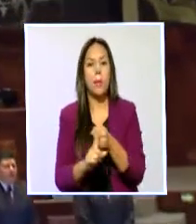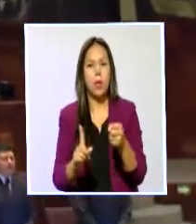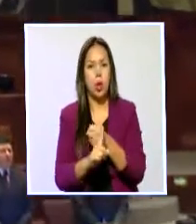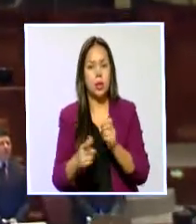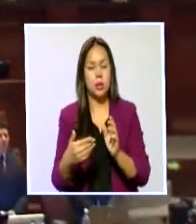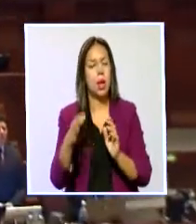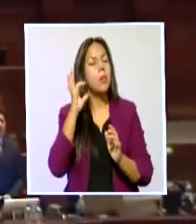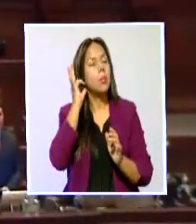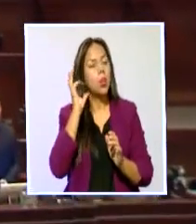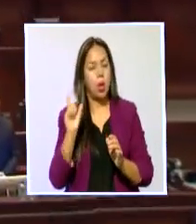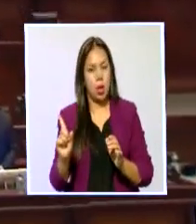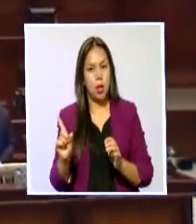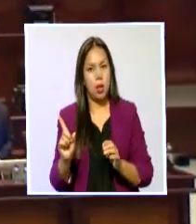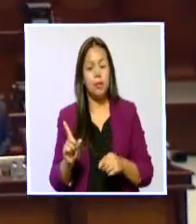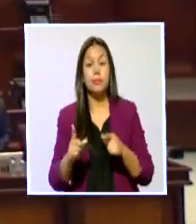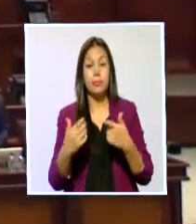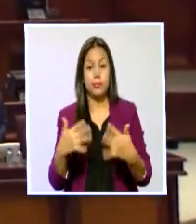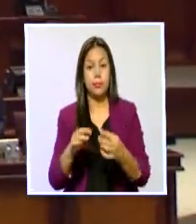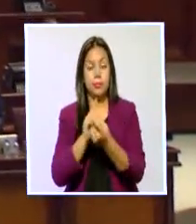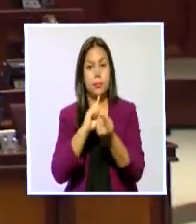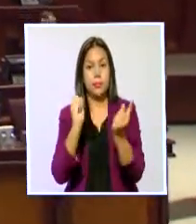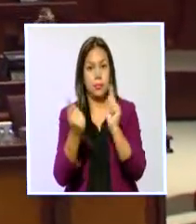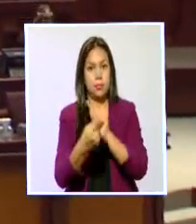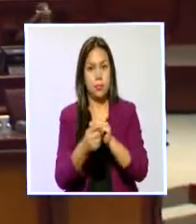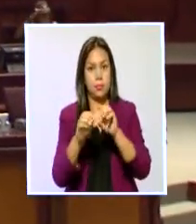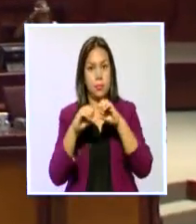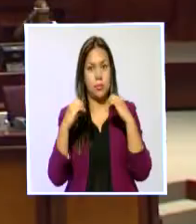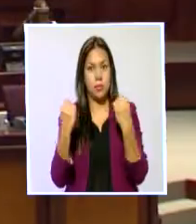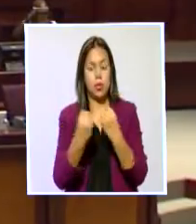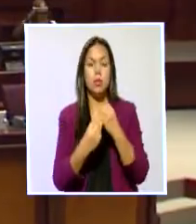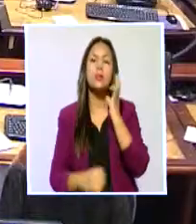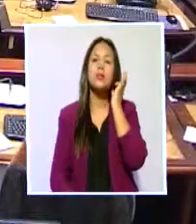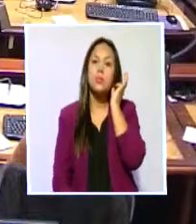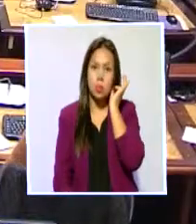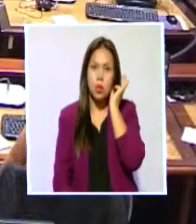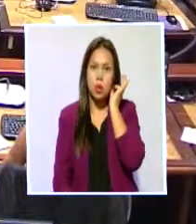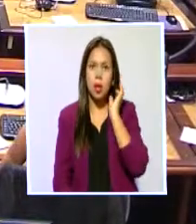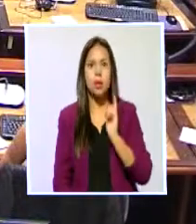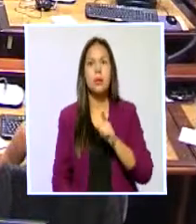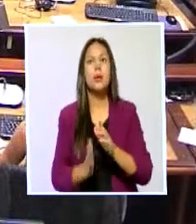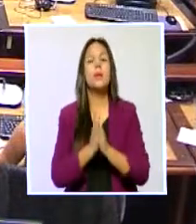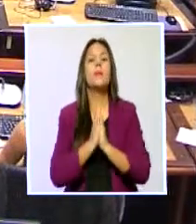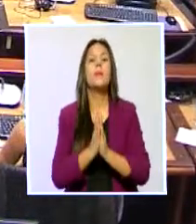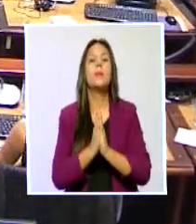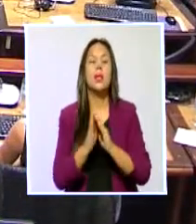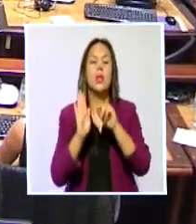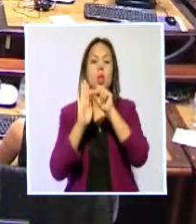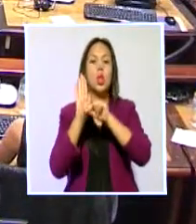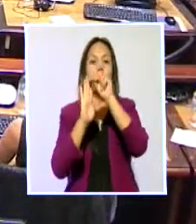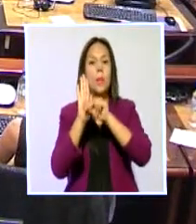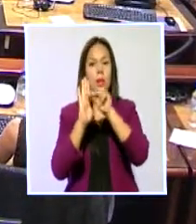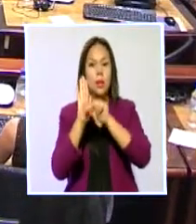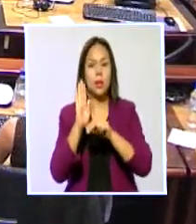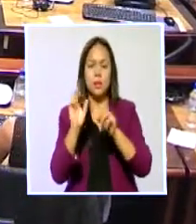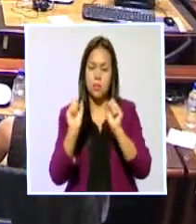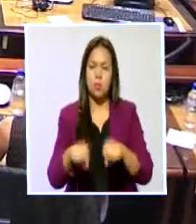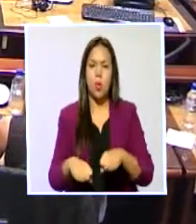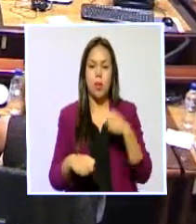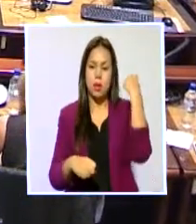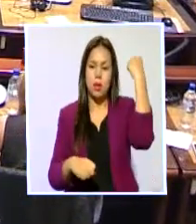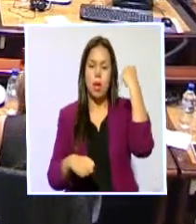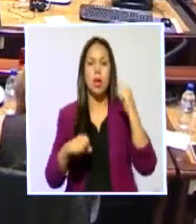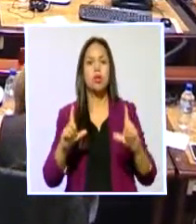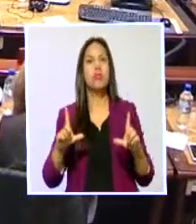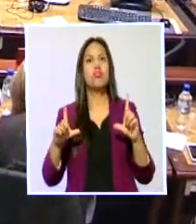Esta iniciativa surge a partir del encuentro que mantuvo con organizaciones de mujeres, quienes solicitaron normativas que visibilicen sus